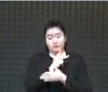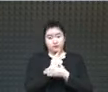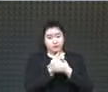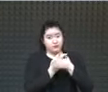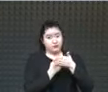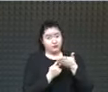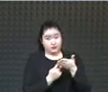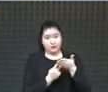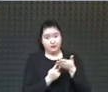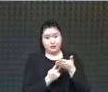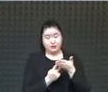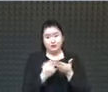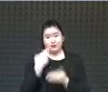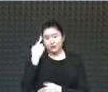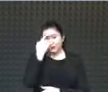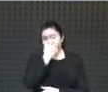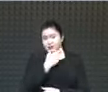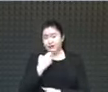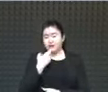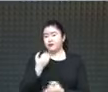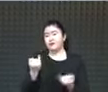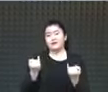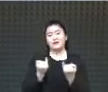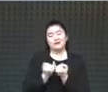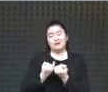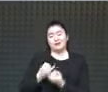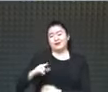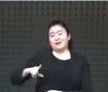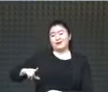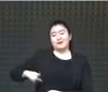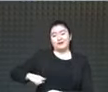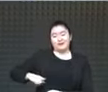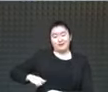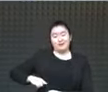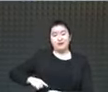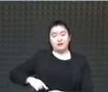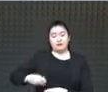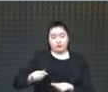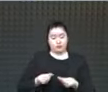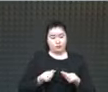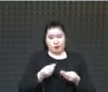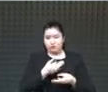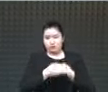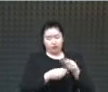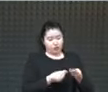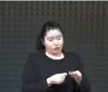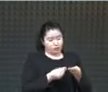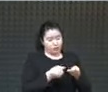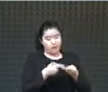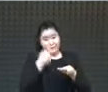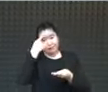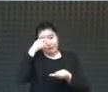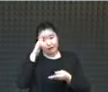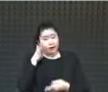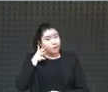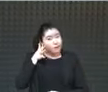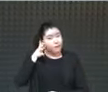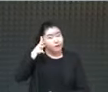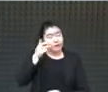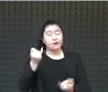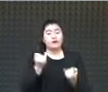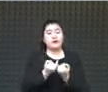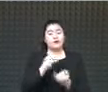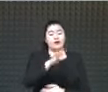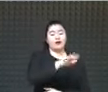parte de las responsabilidades que tiene cualquier gobierno y pues de este programa de ordenamiento territorial que